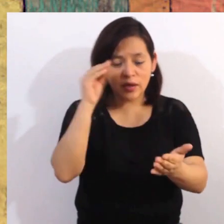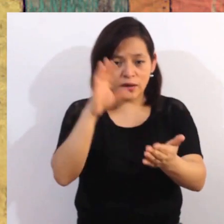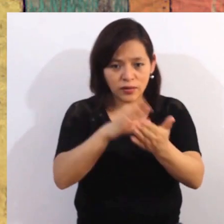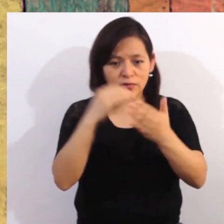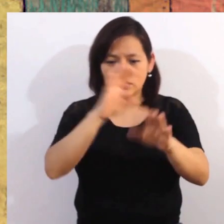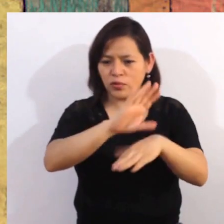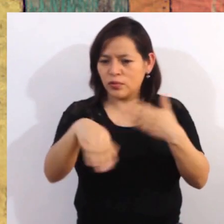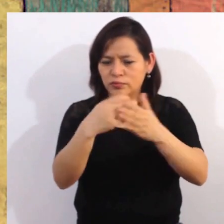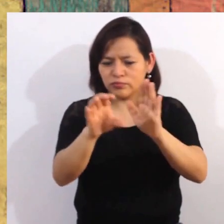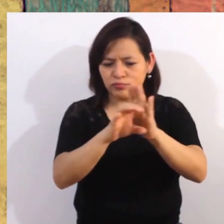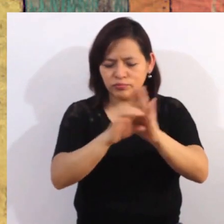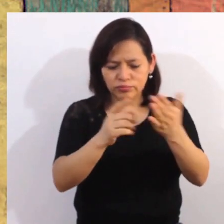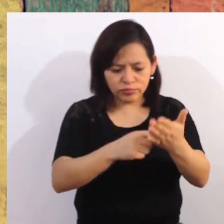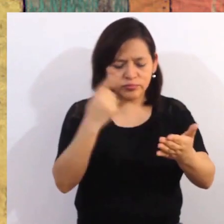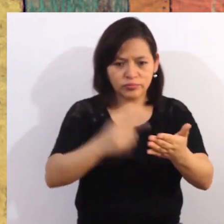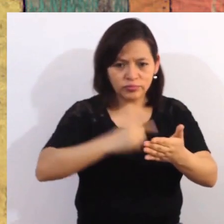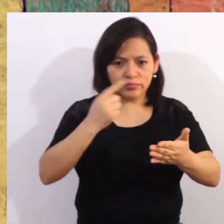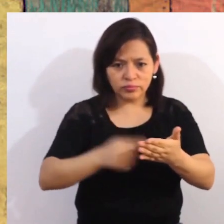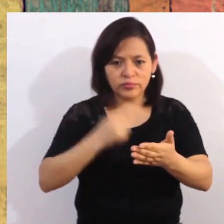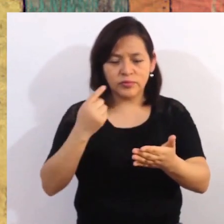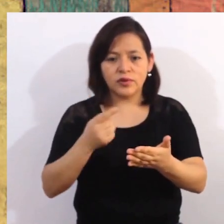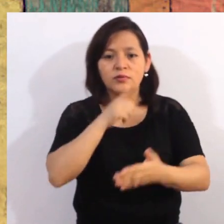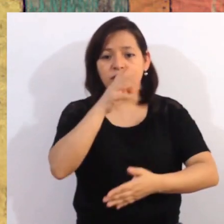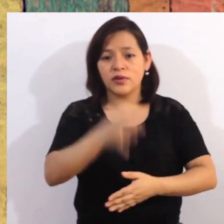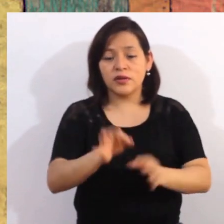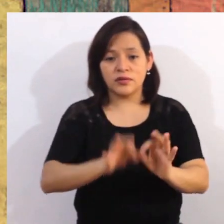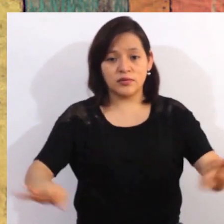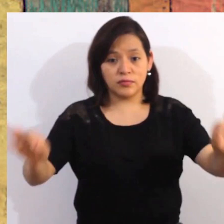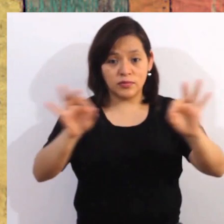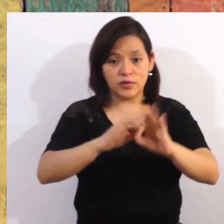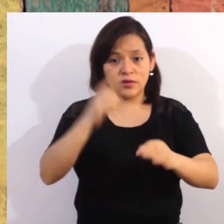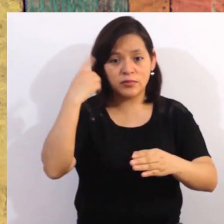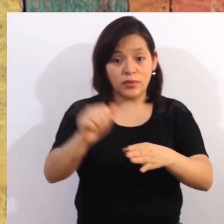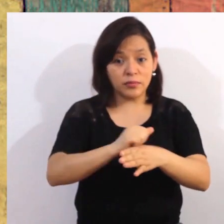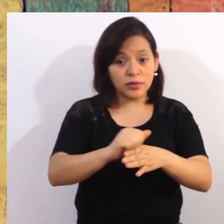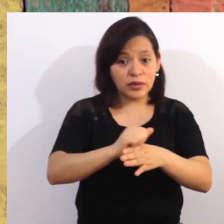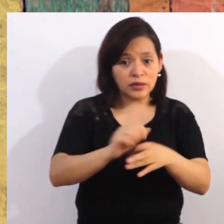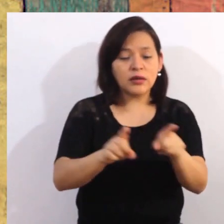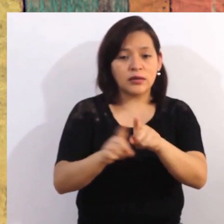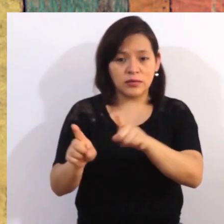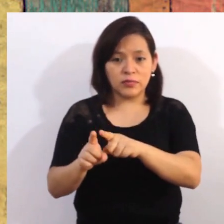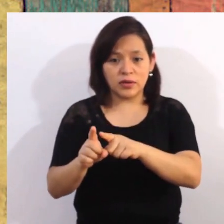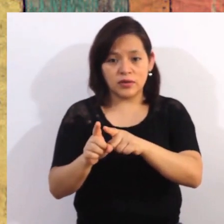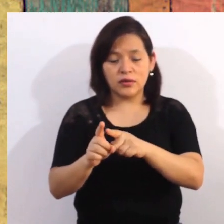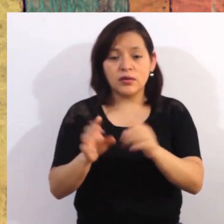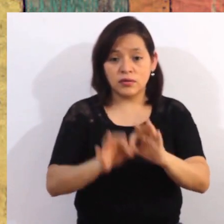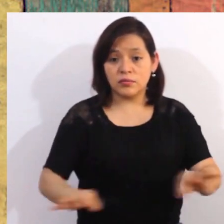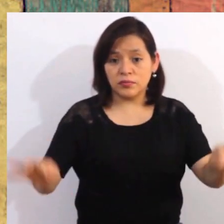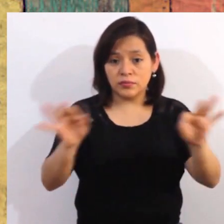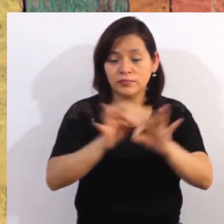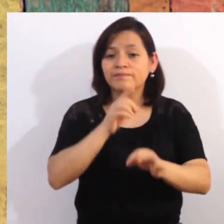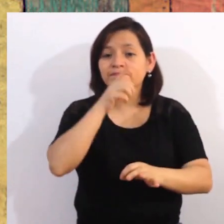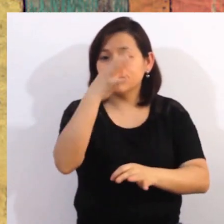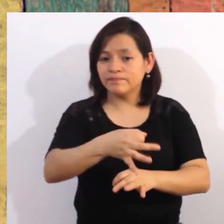más importantes que podemos encontrar a través de todo este libro y cómo poner en práctica estos principios y verdades